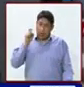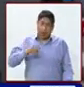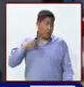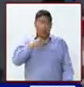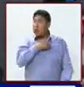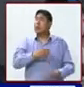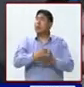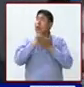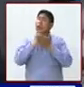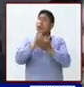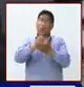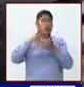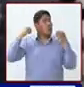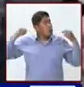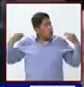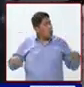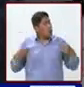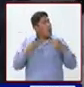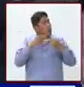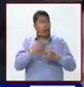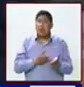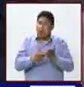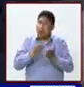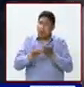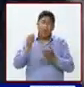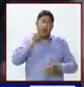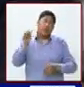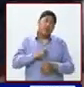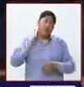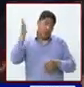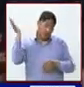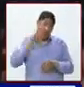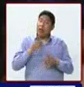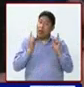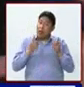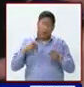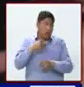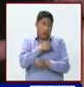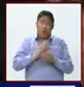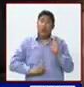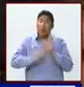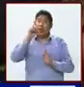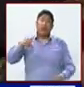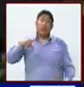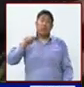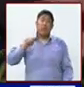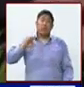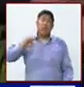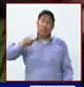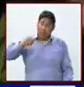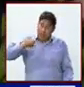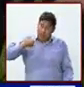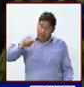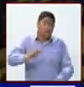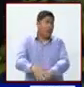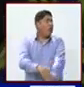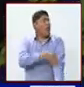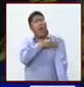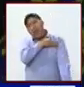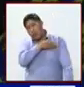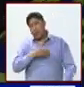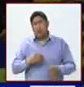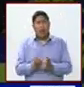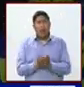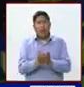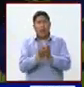Necesitamos ayuda urgente, de verdad, John, porque la señora está justamente aquí, estamos en la zona de Alto Pacasa, es un poco lejos, de